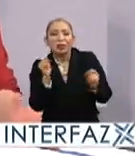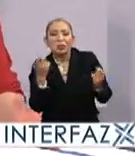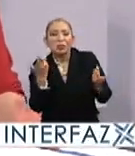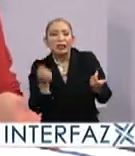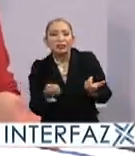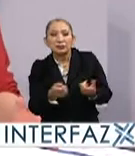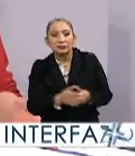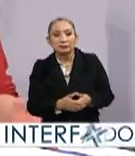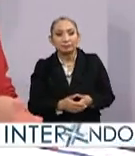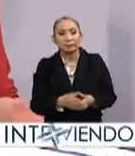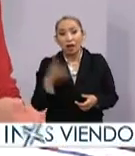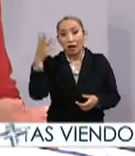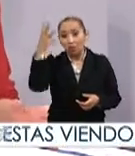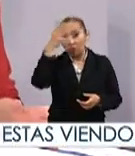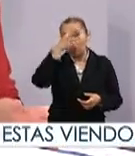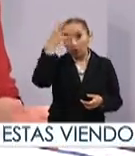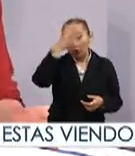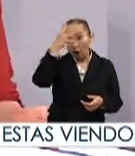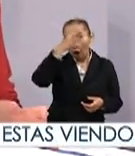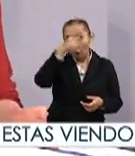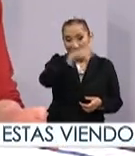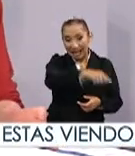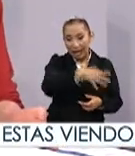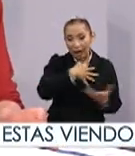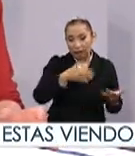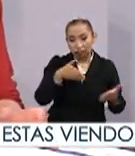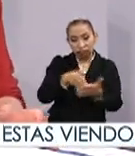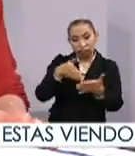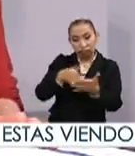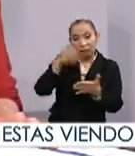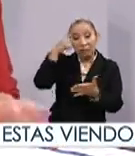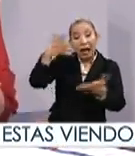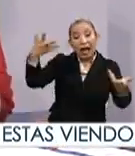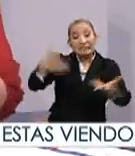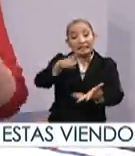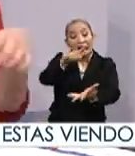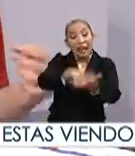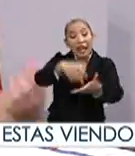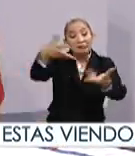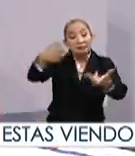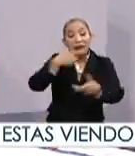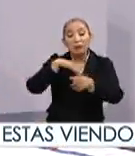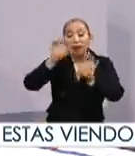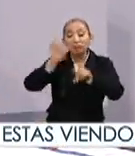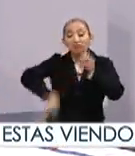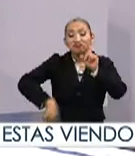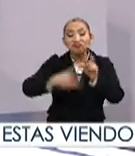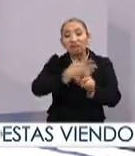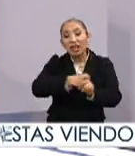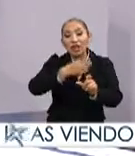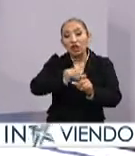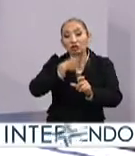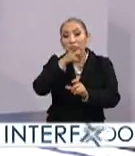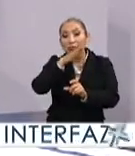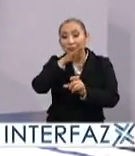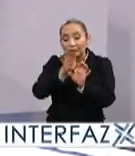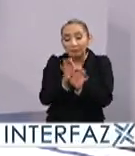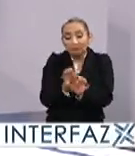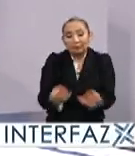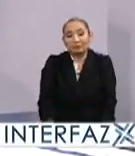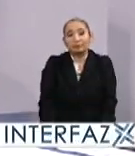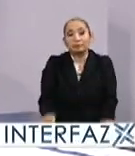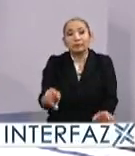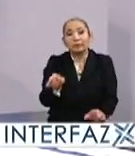poco esto. Trump, digamos que ha presionado para que se ejecute esta acción de separar a los niños de sus